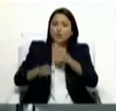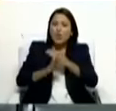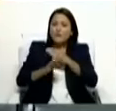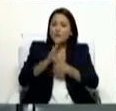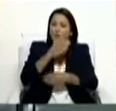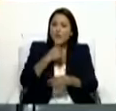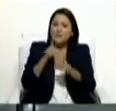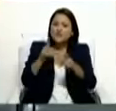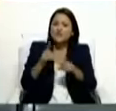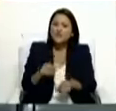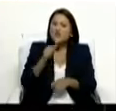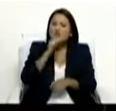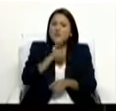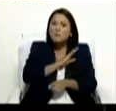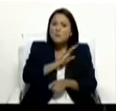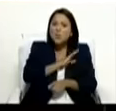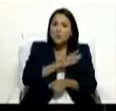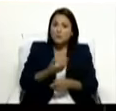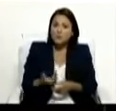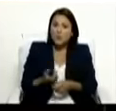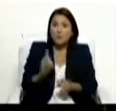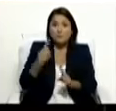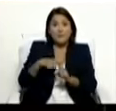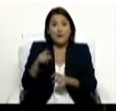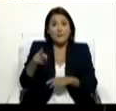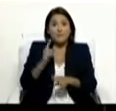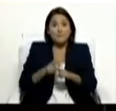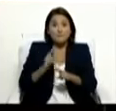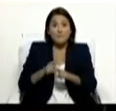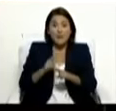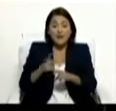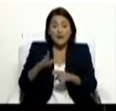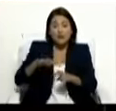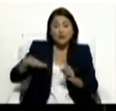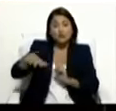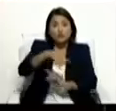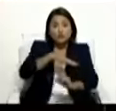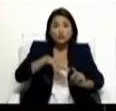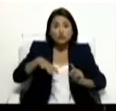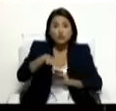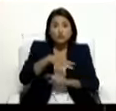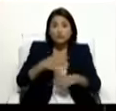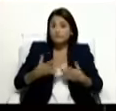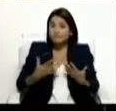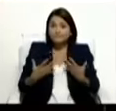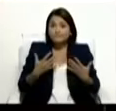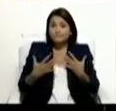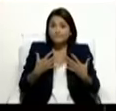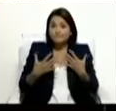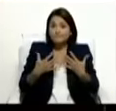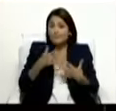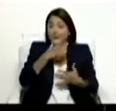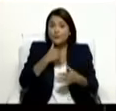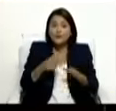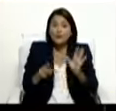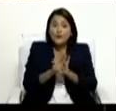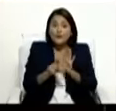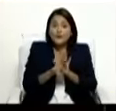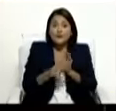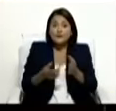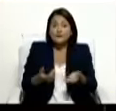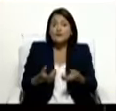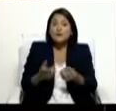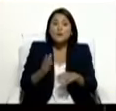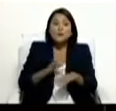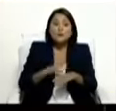delimitar y más peligroso aún, en mares que le pertenecen de manera inequívoca a la